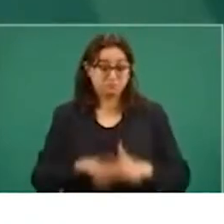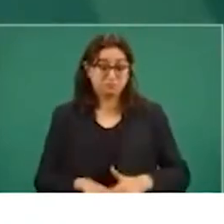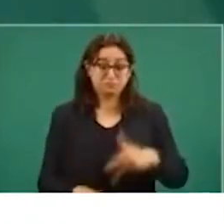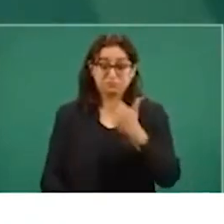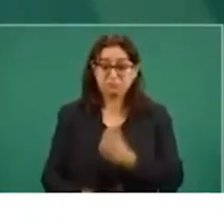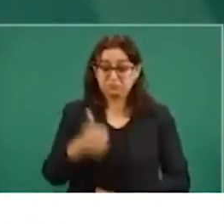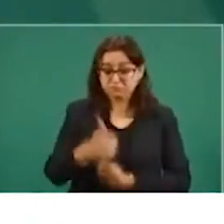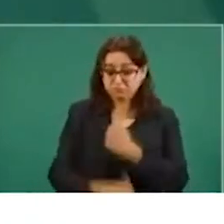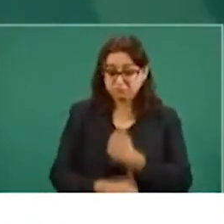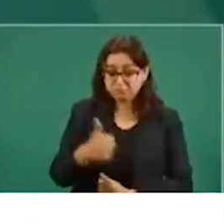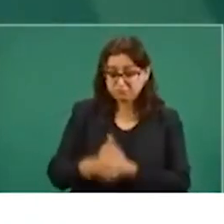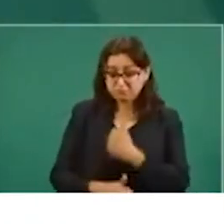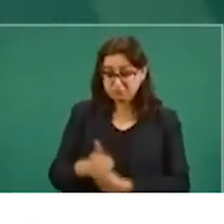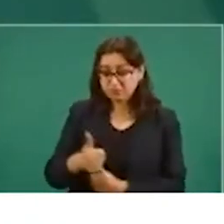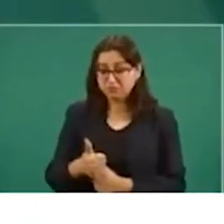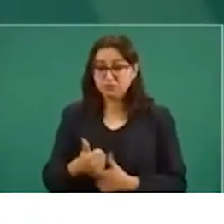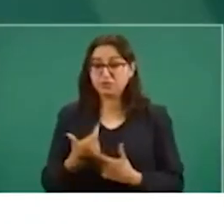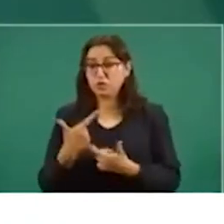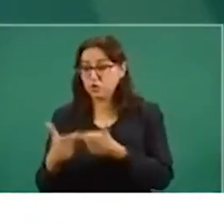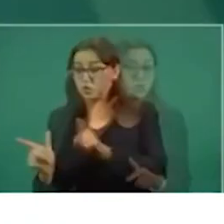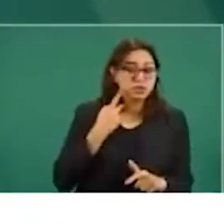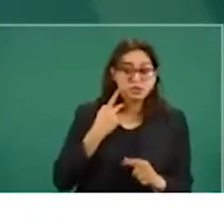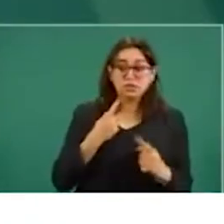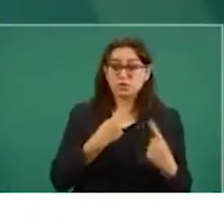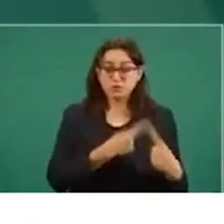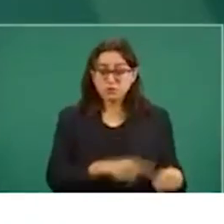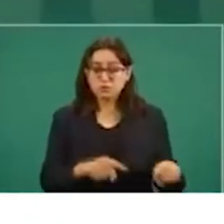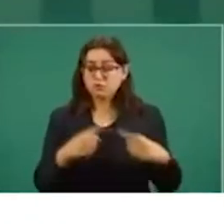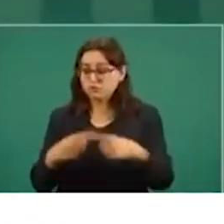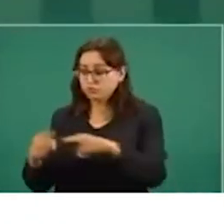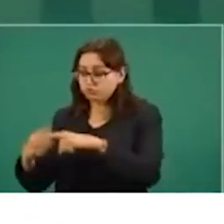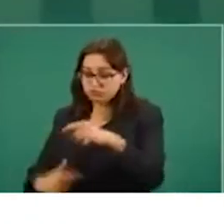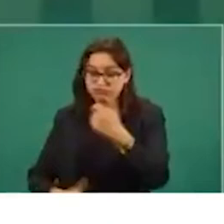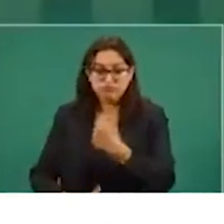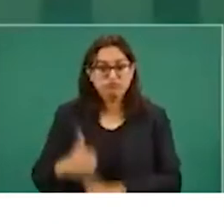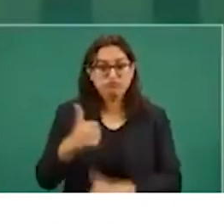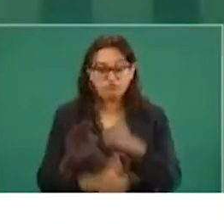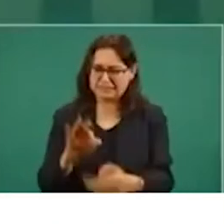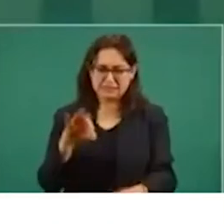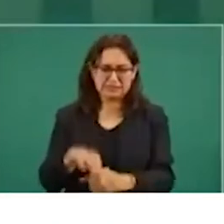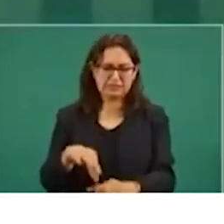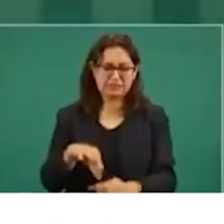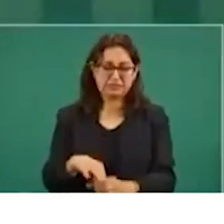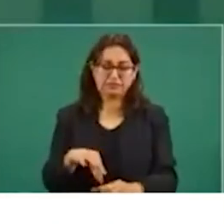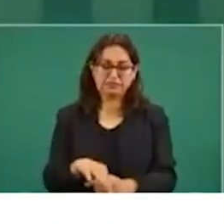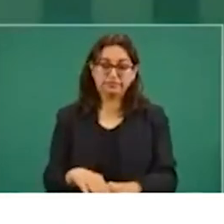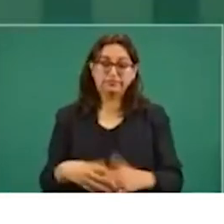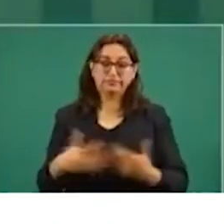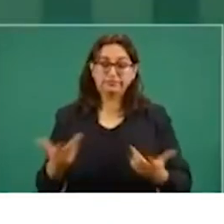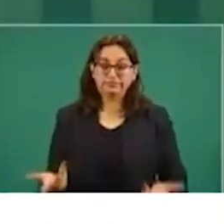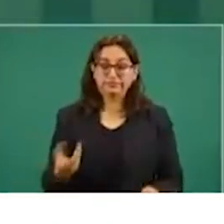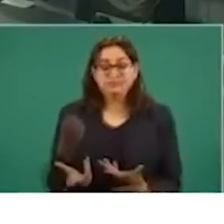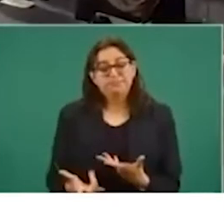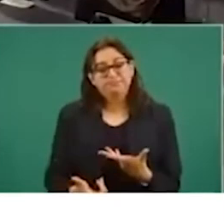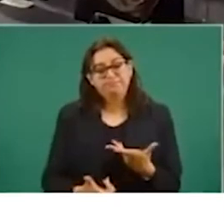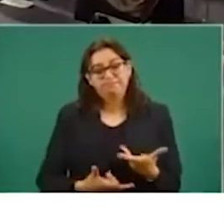competencia en algunos estados porque vienen elecciones. Entonces todo esto